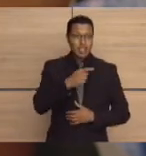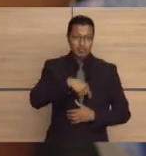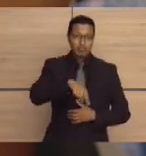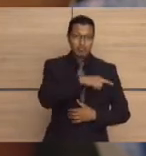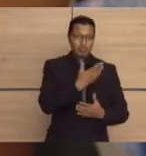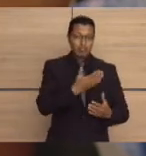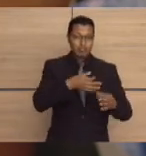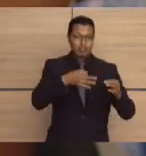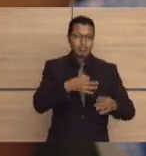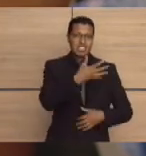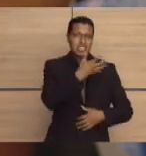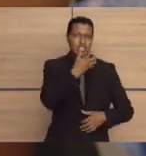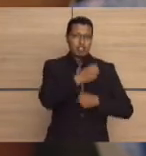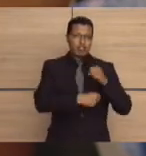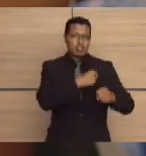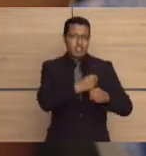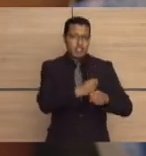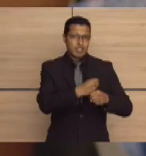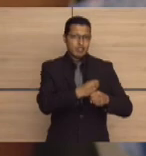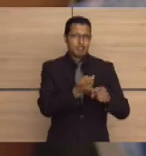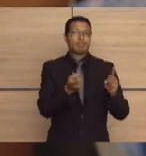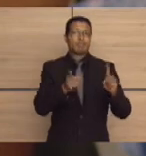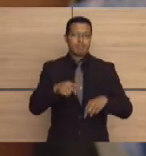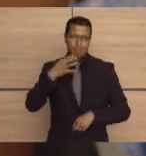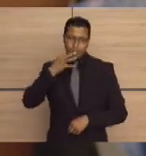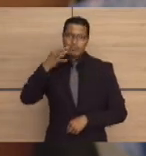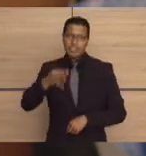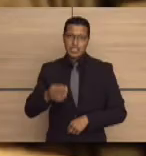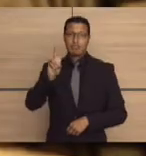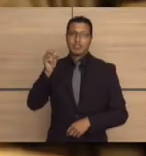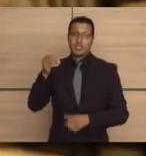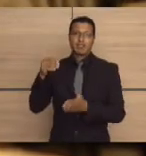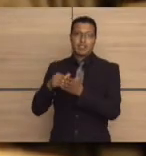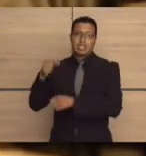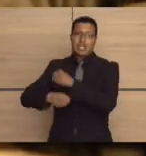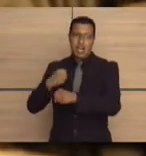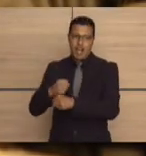siglos y en cierta medida es verdad que tenemos 20.000 años.